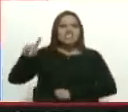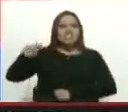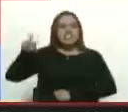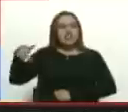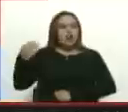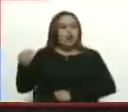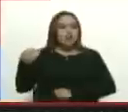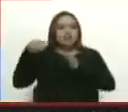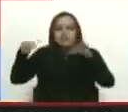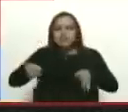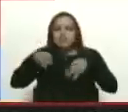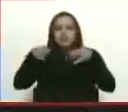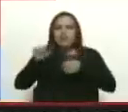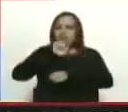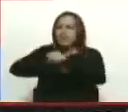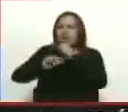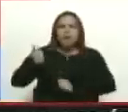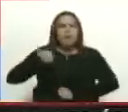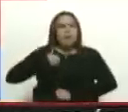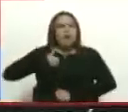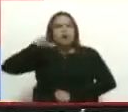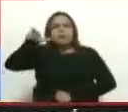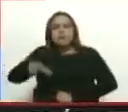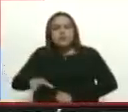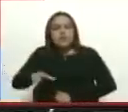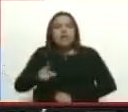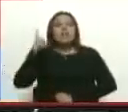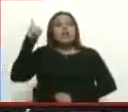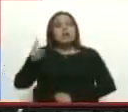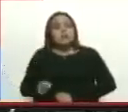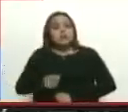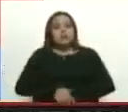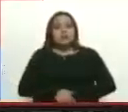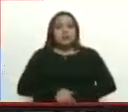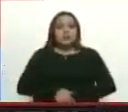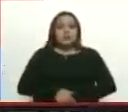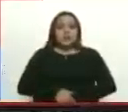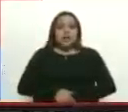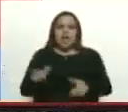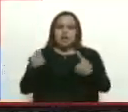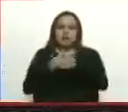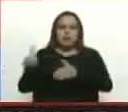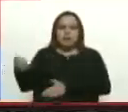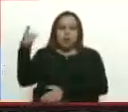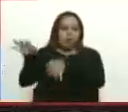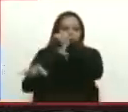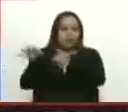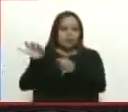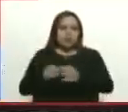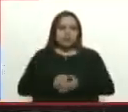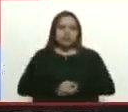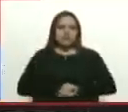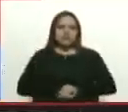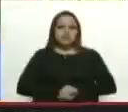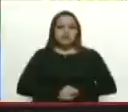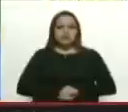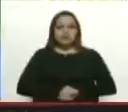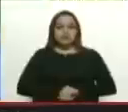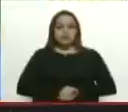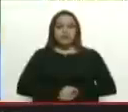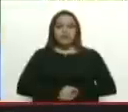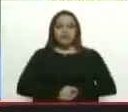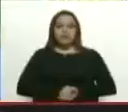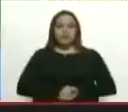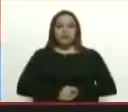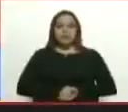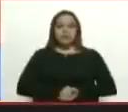defendiendo Citgo de quien sea, incluidos los de Primero Justicia, incluidos ellos en esa defensa.